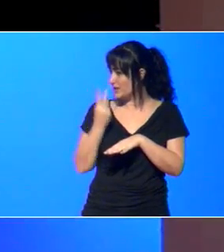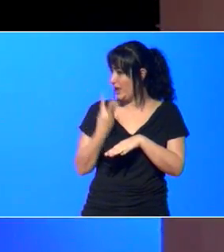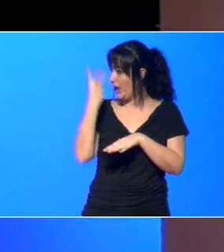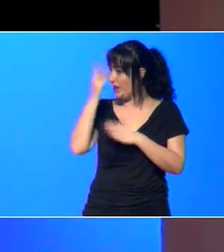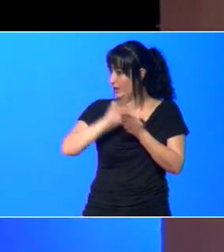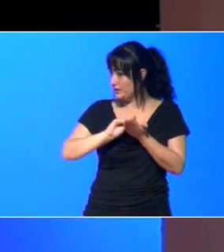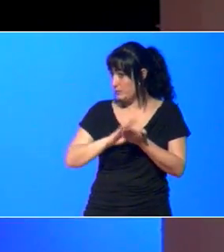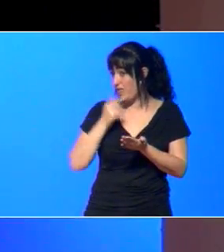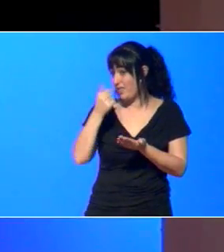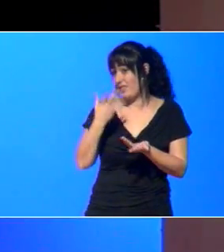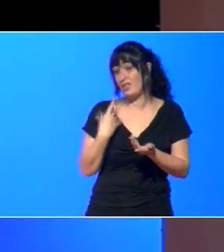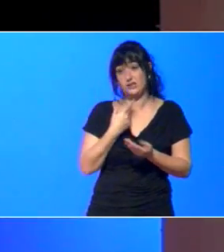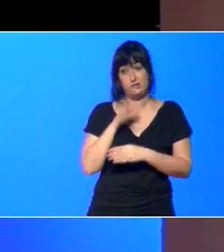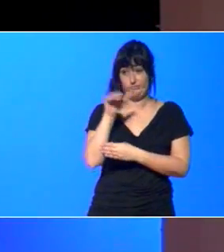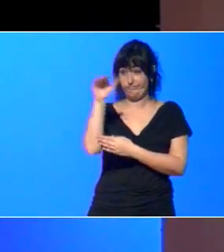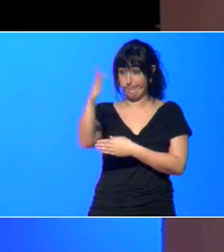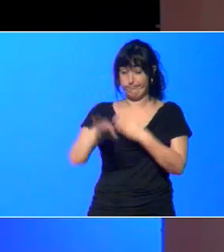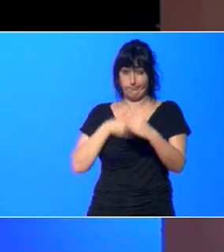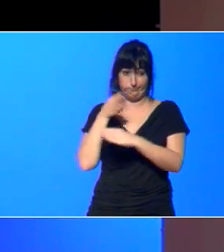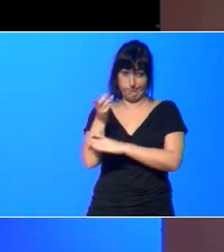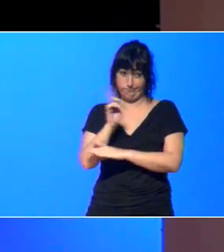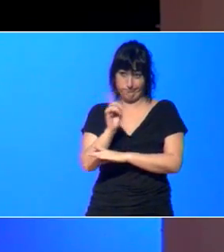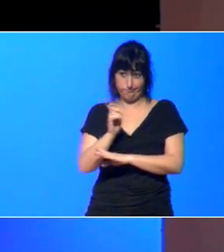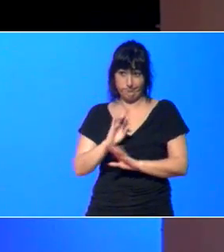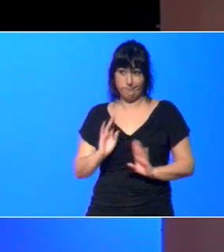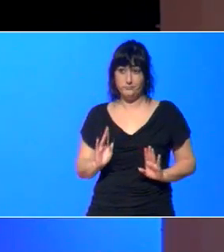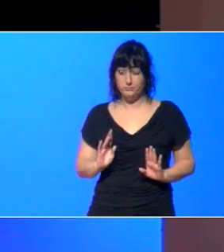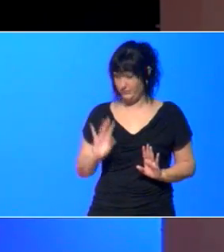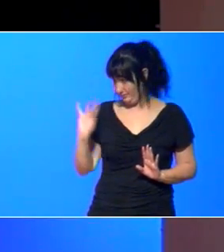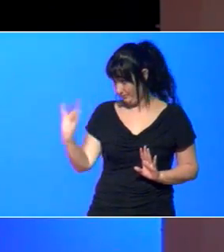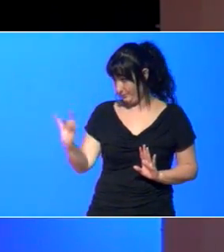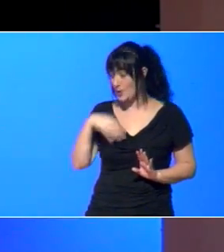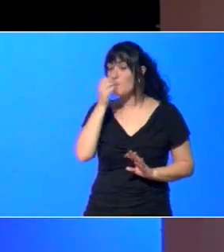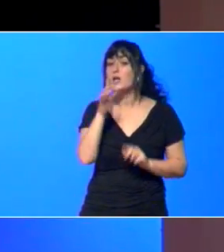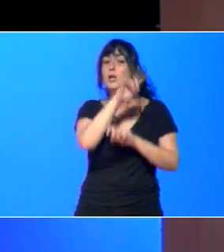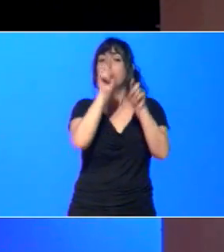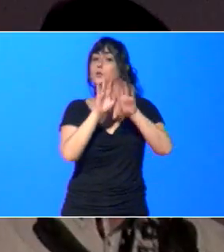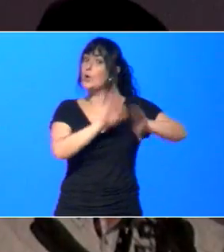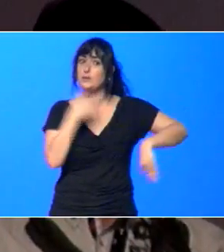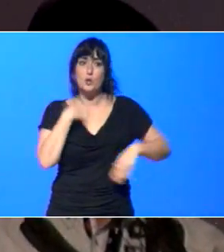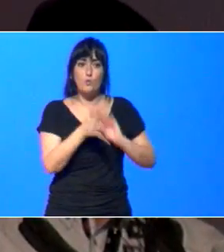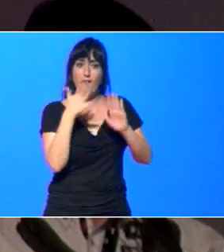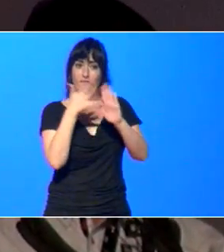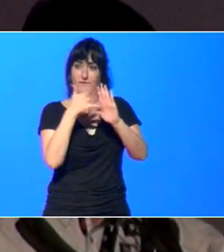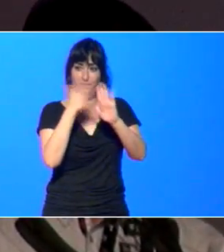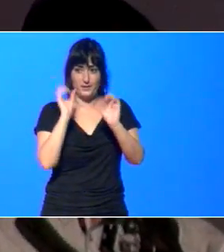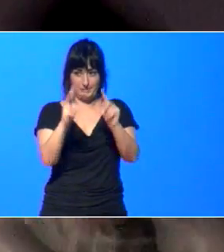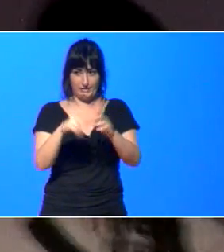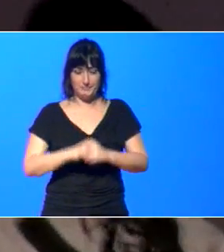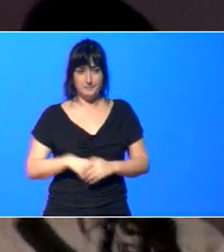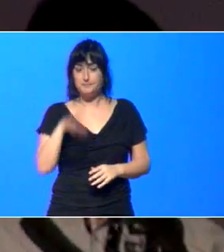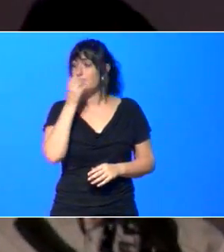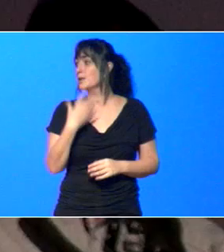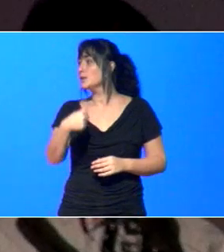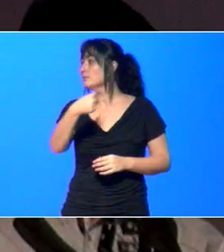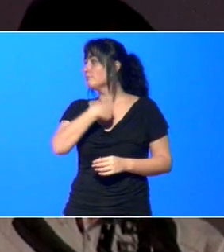voy de excursión. ¿Sí? Venga, la última pregunta, pero rápido, rapidito. Bueno, pues yo voy